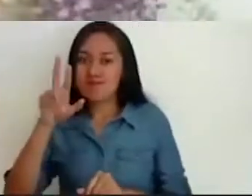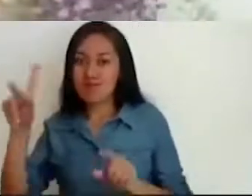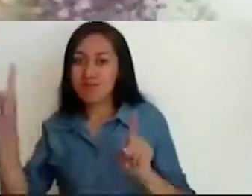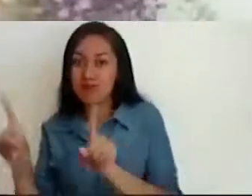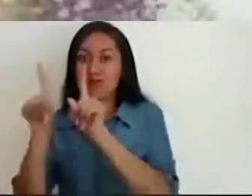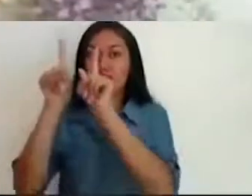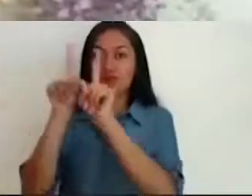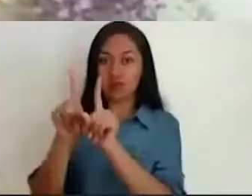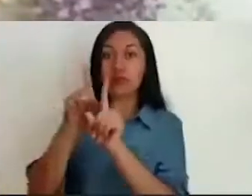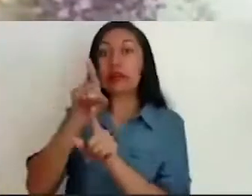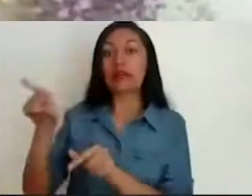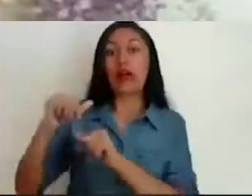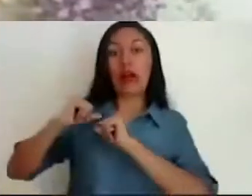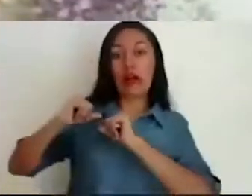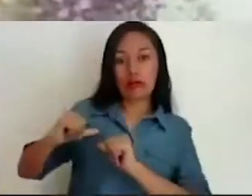Mexicana de Historia